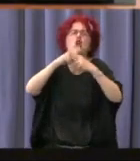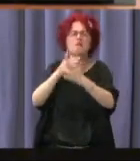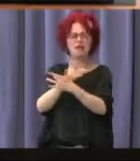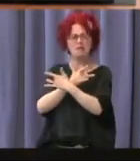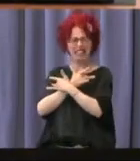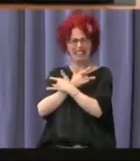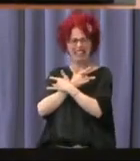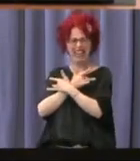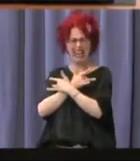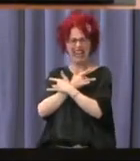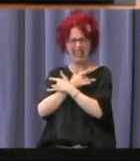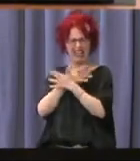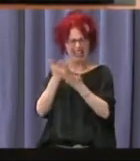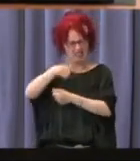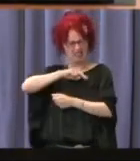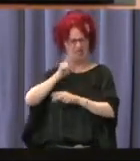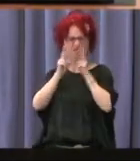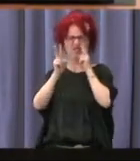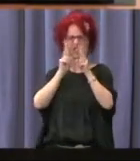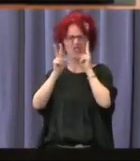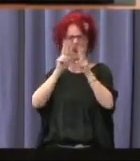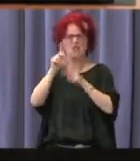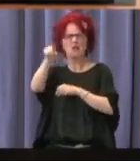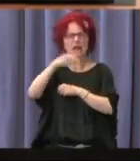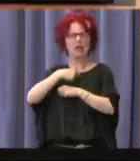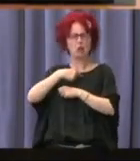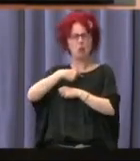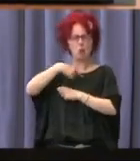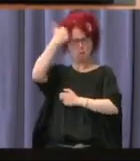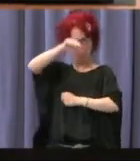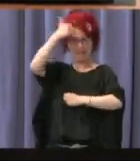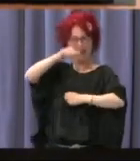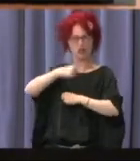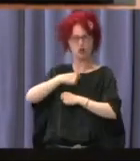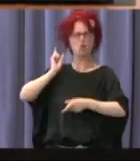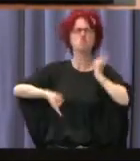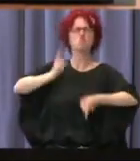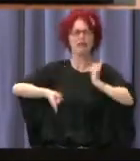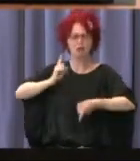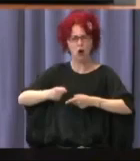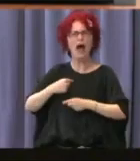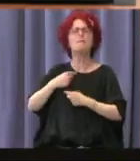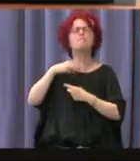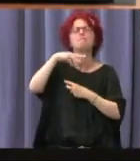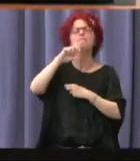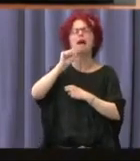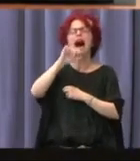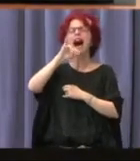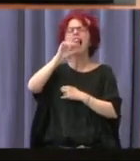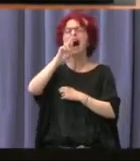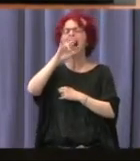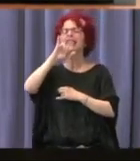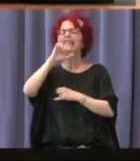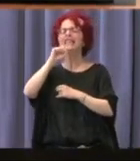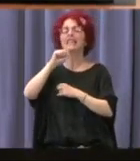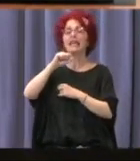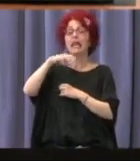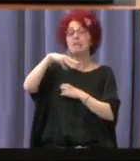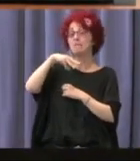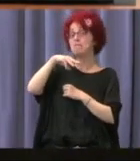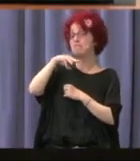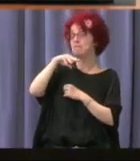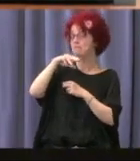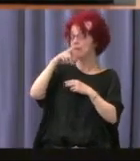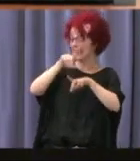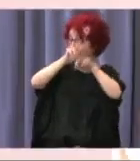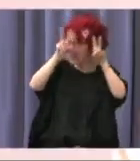Maruja, Maripuri, Maripili, Maritítulo, Marisabidilla, Marimacho, Marimandona y todo de la homosexualidad. Marica, maricón, que es